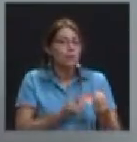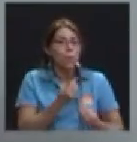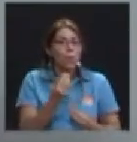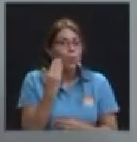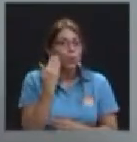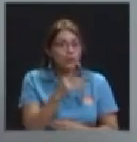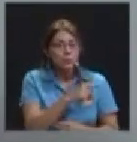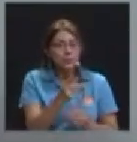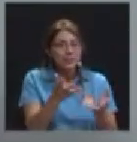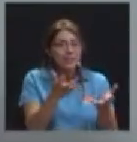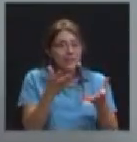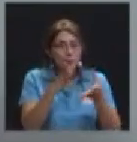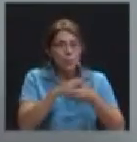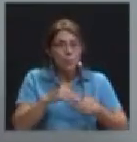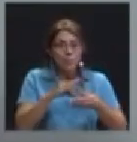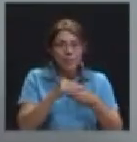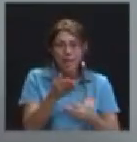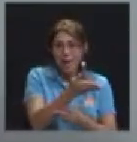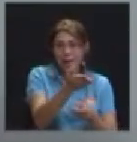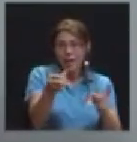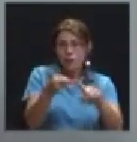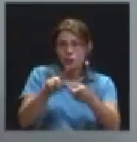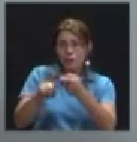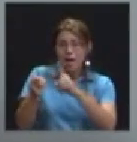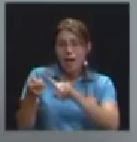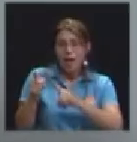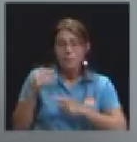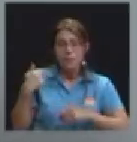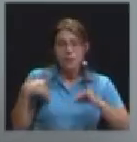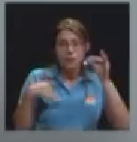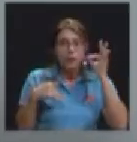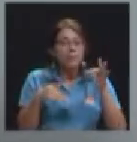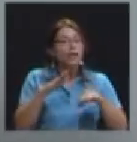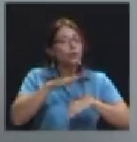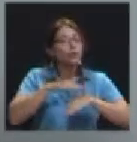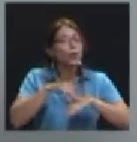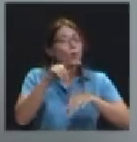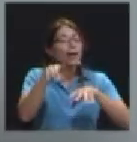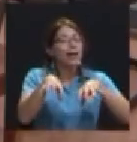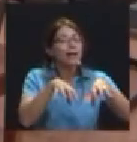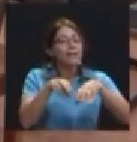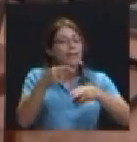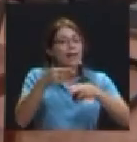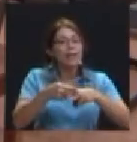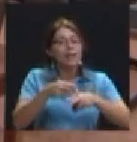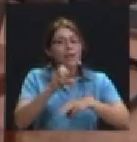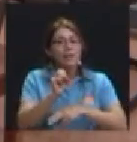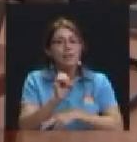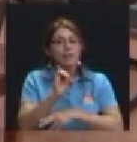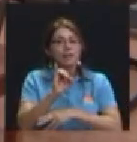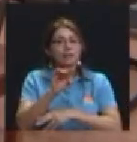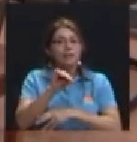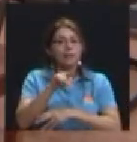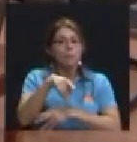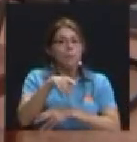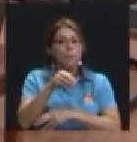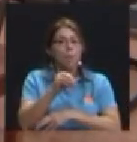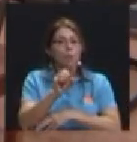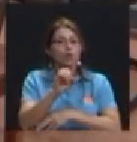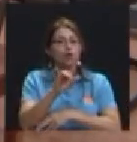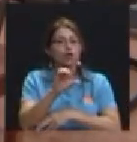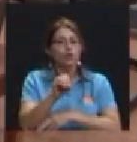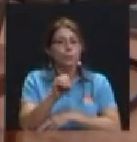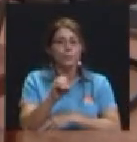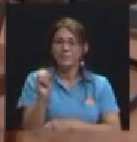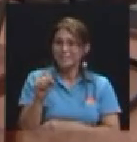quieren contarle a las amigas y amigos del simposio. Sí, o sea, yo creo que esta información